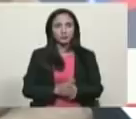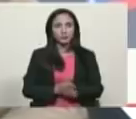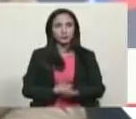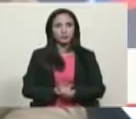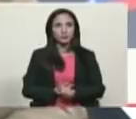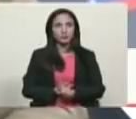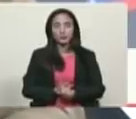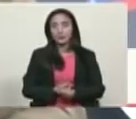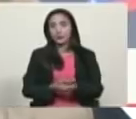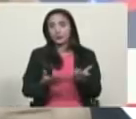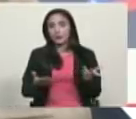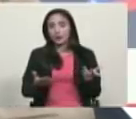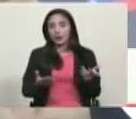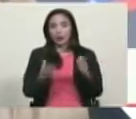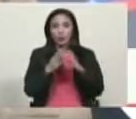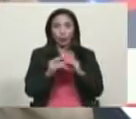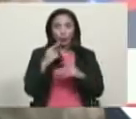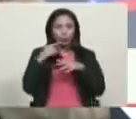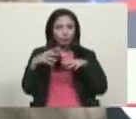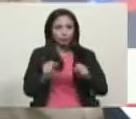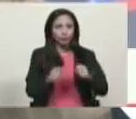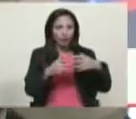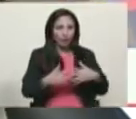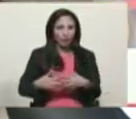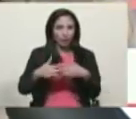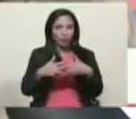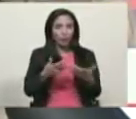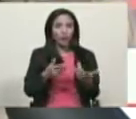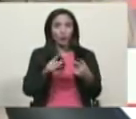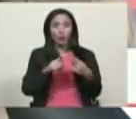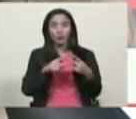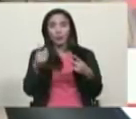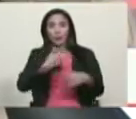Nos tocó enfrentar el poder del Imperio Español, que no era poco,